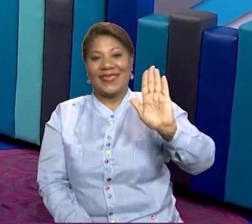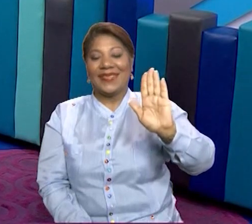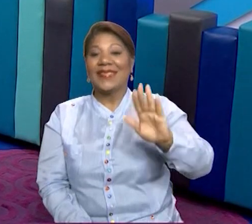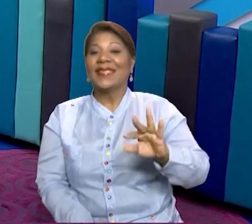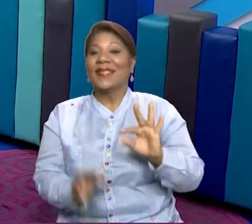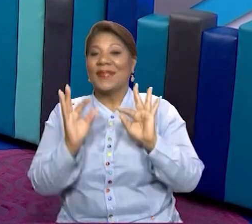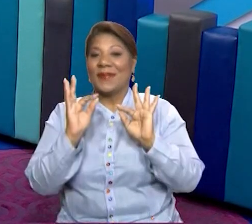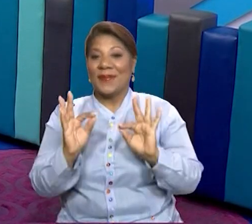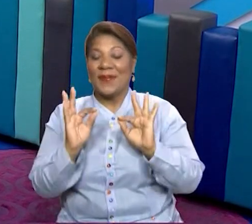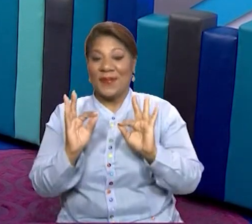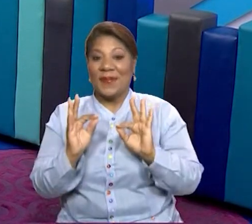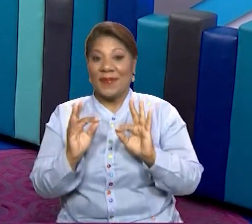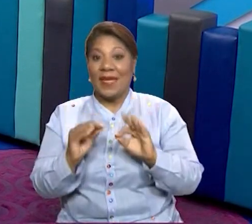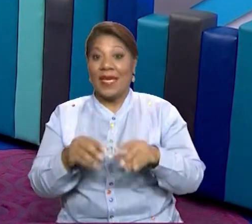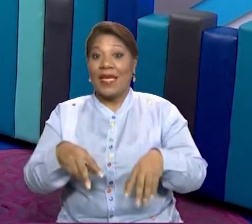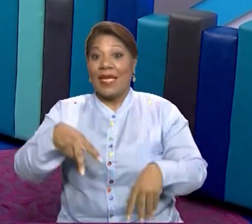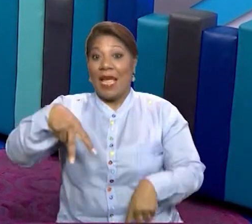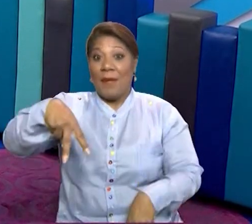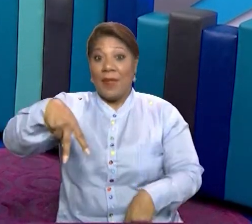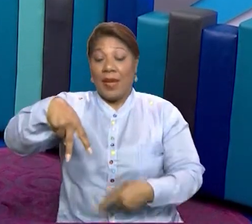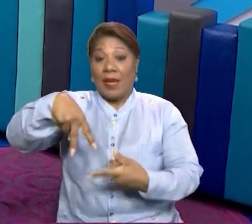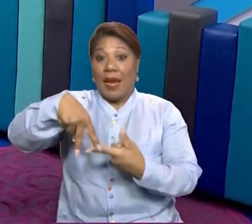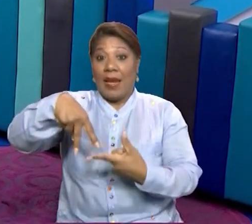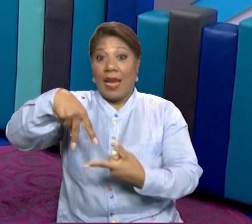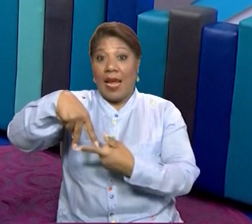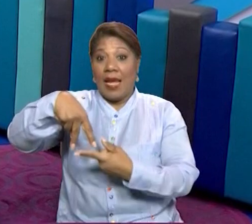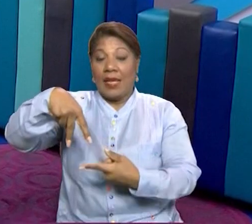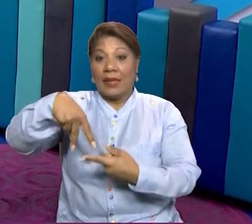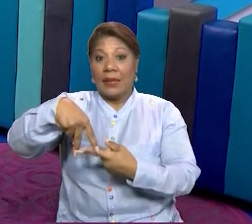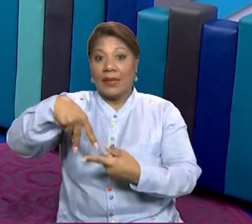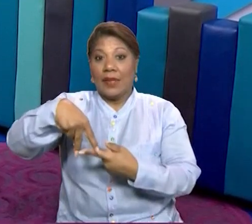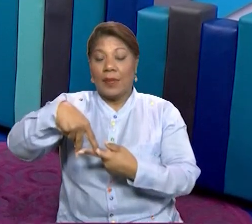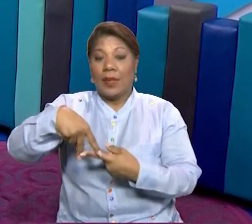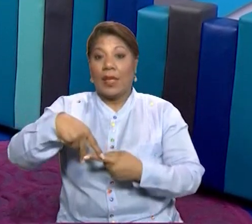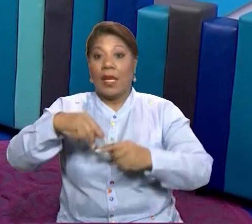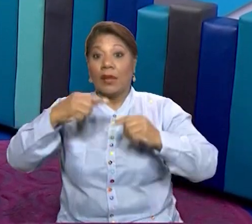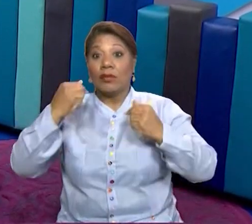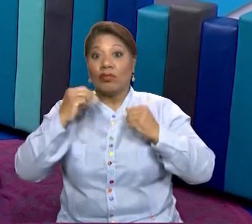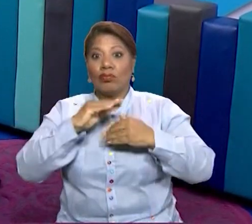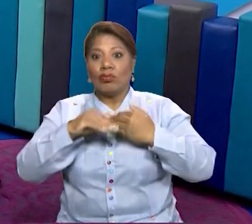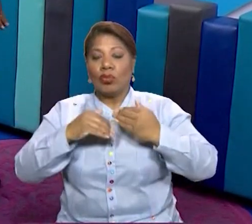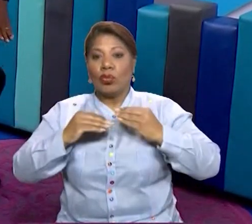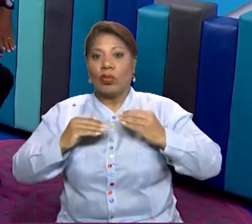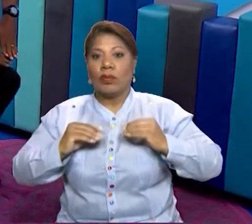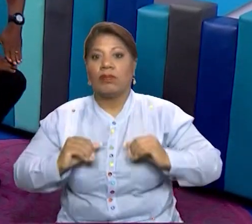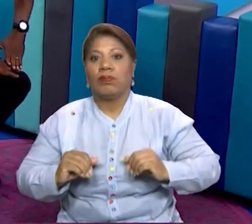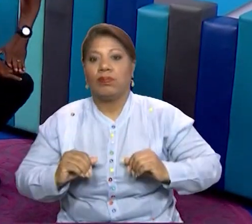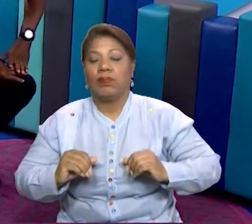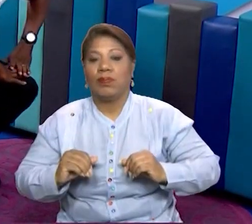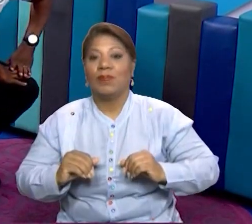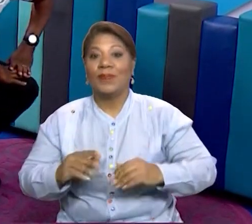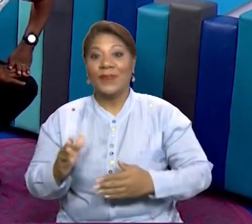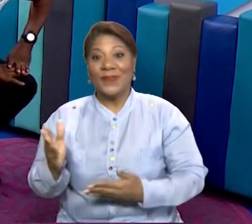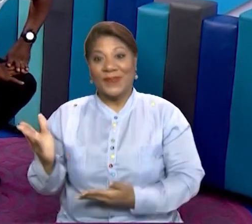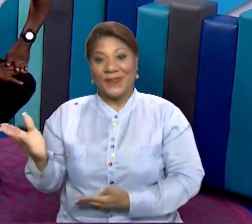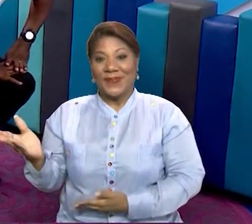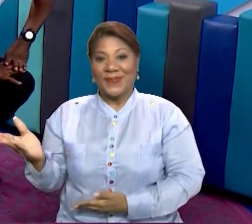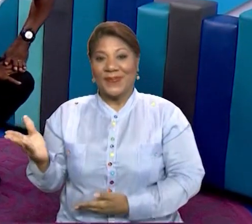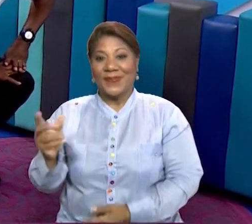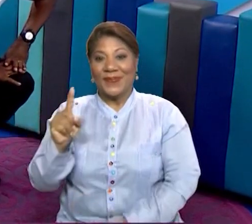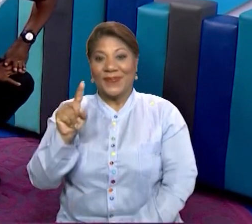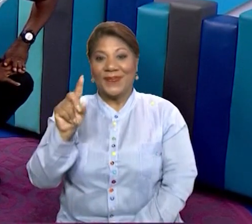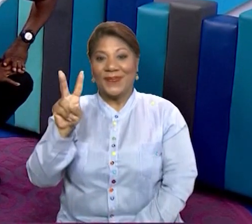Muy bien, excelente. Vamos a separar las piernas y vamos a dejar caer todo nuestro peso, pero sobre su pierna derecha. Abajo. 1,